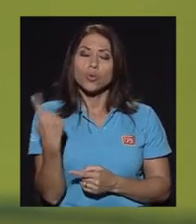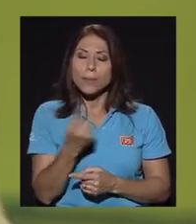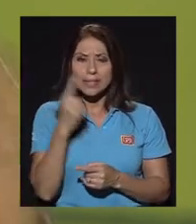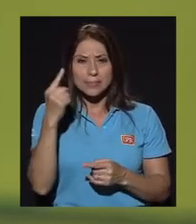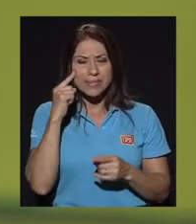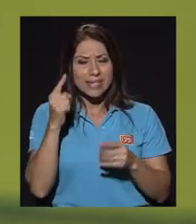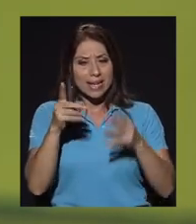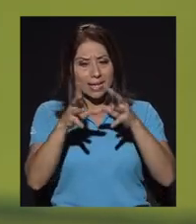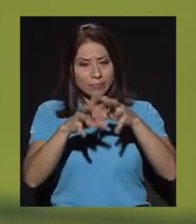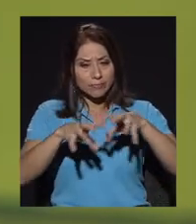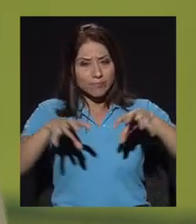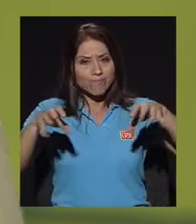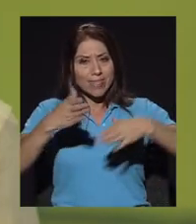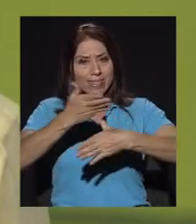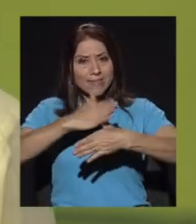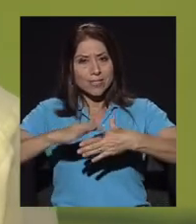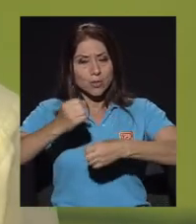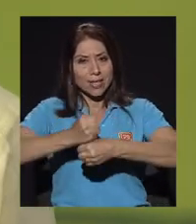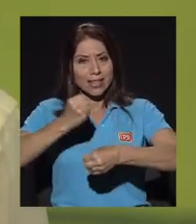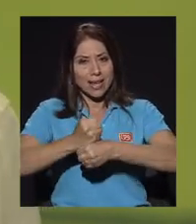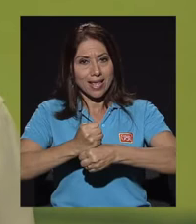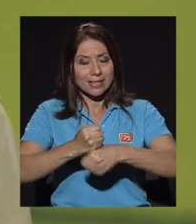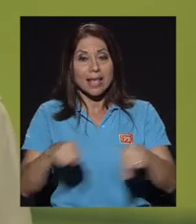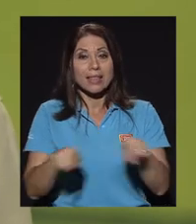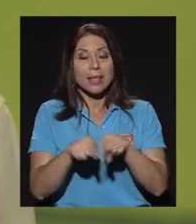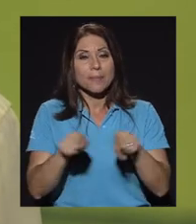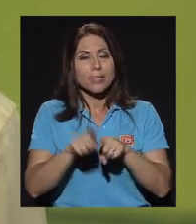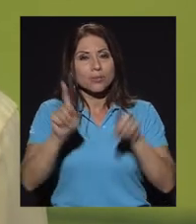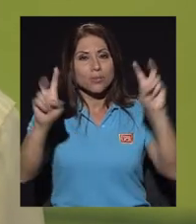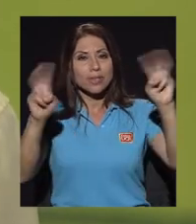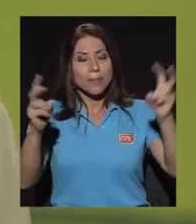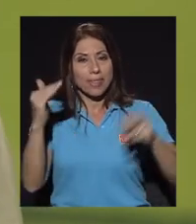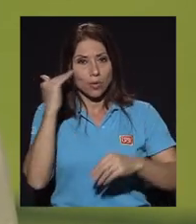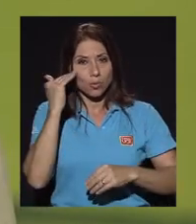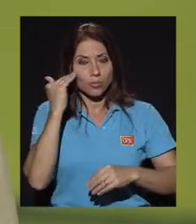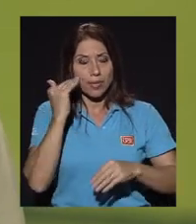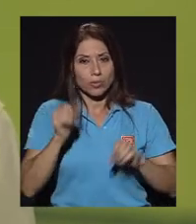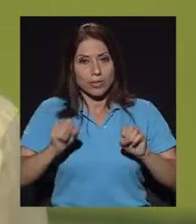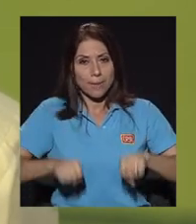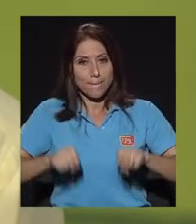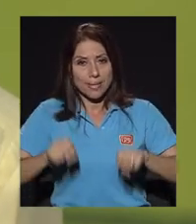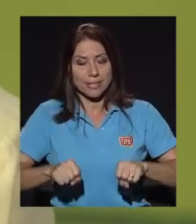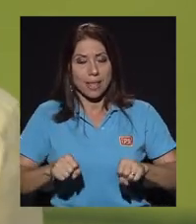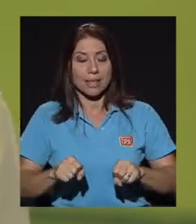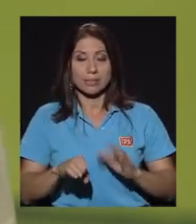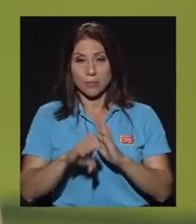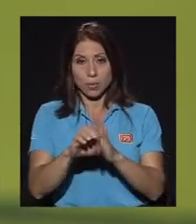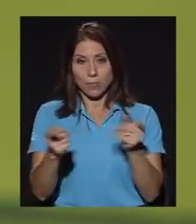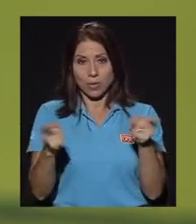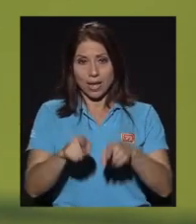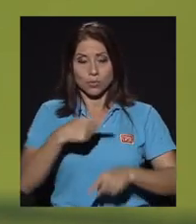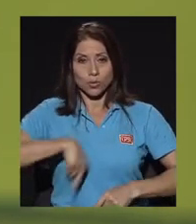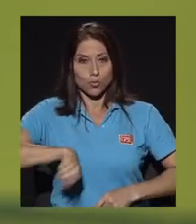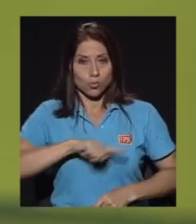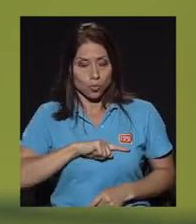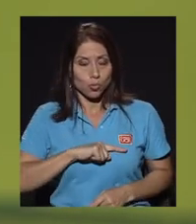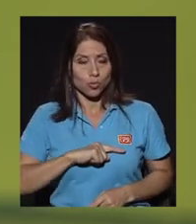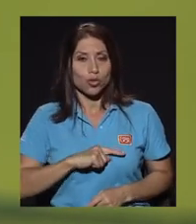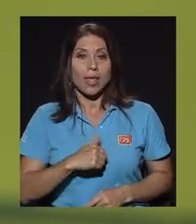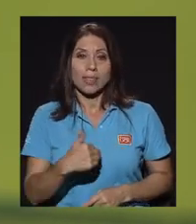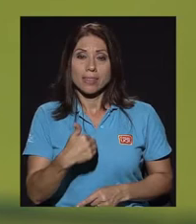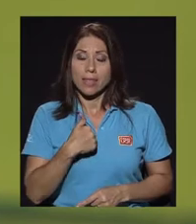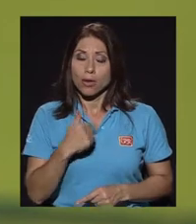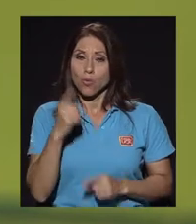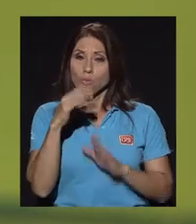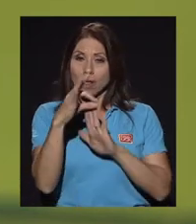tareas, pasa más por un tema de conocimientos y capacidades. En el caso de nosotros, bueno, cuento